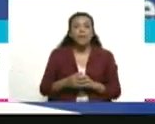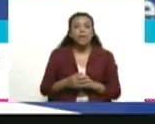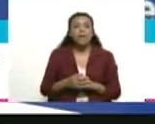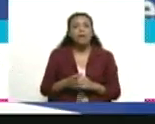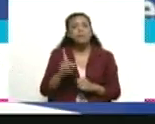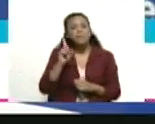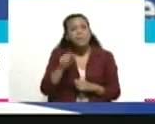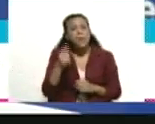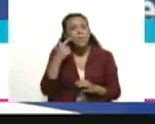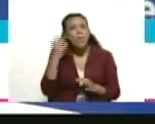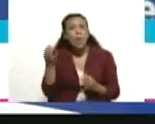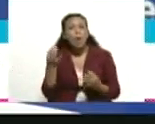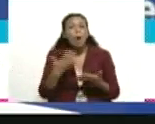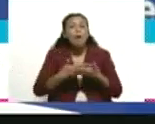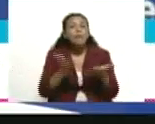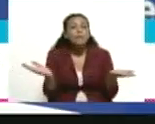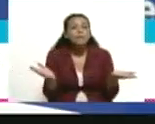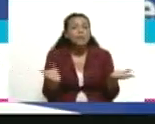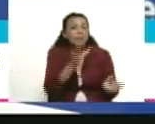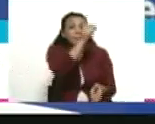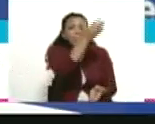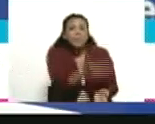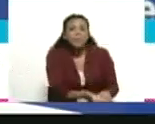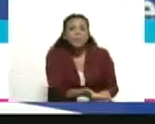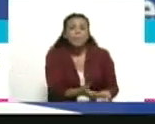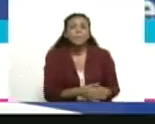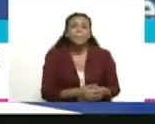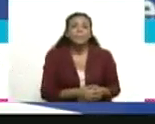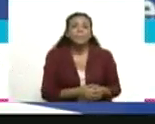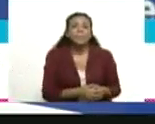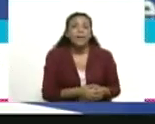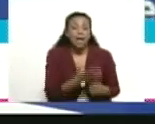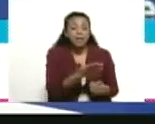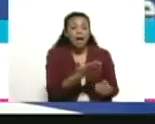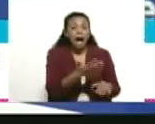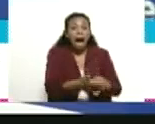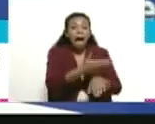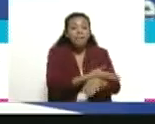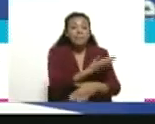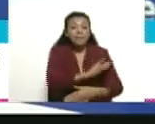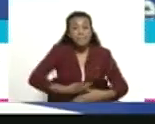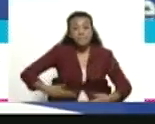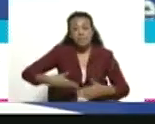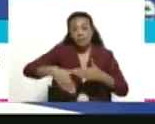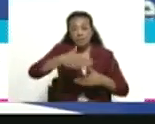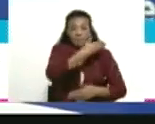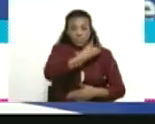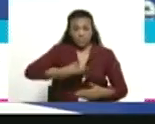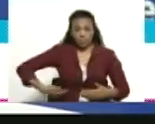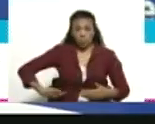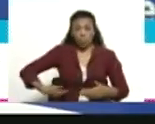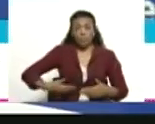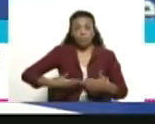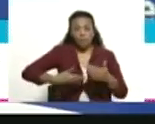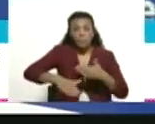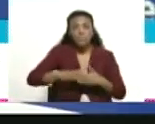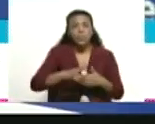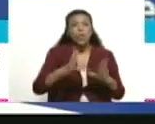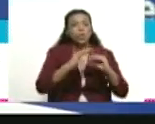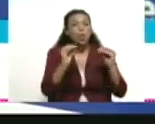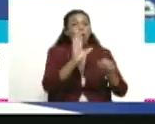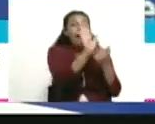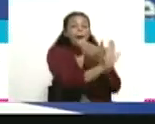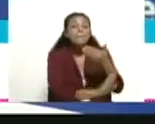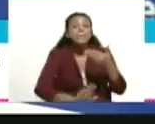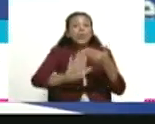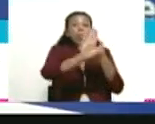además ofrecerle a esta precandidata presidencial, ofrecerle toda la